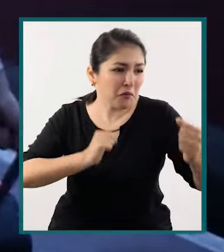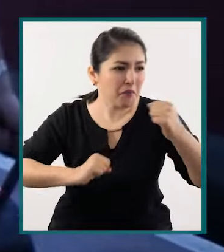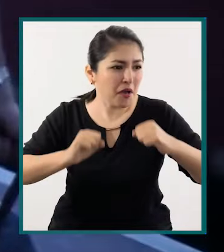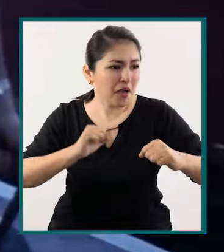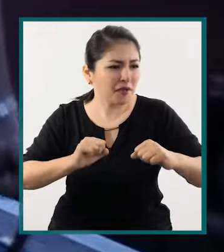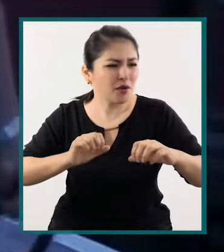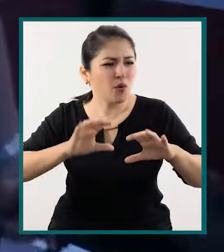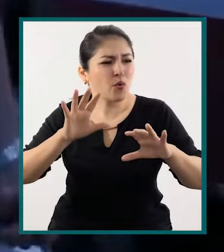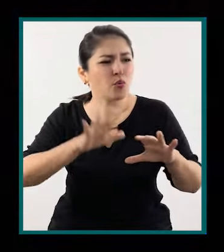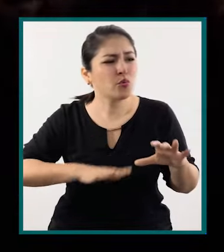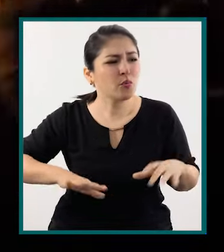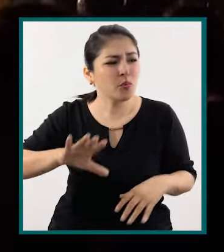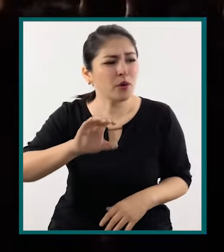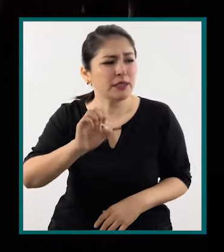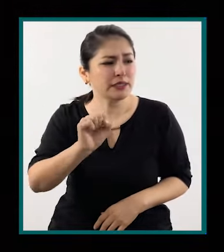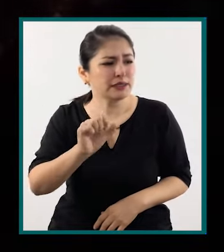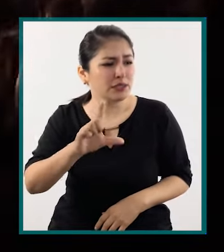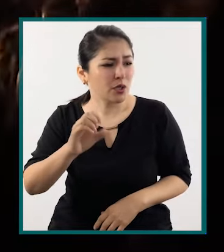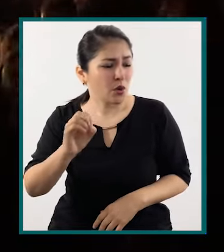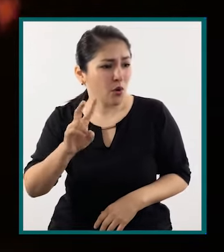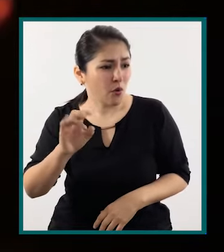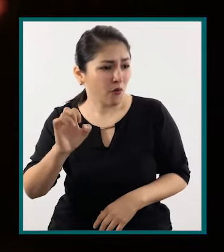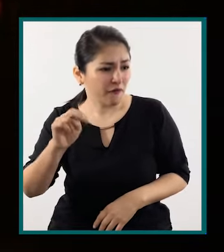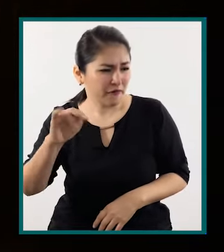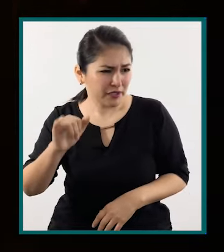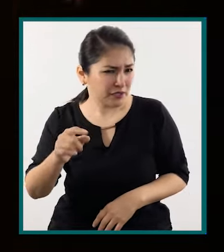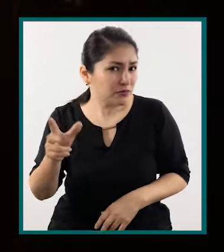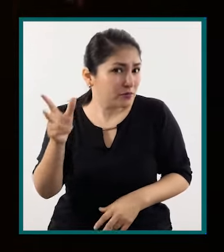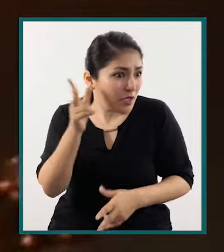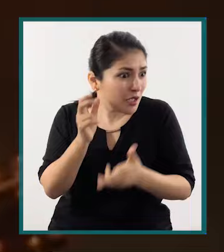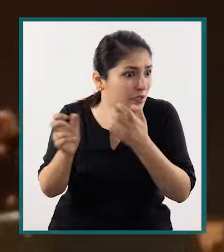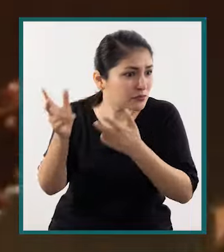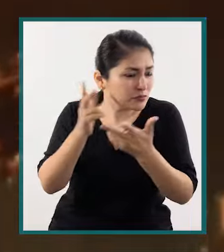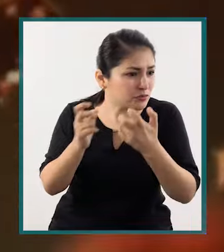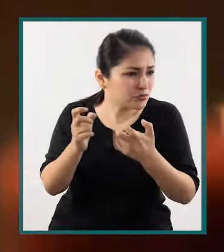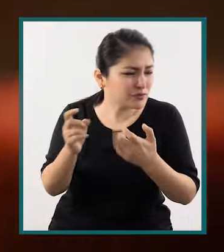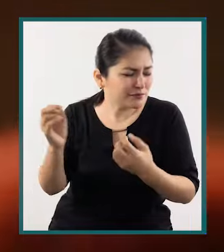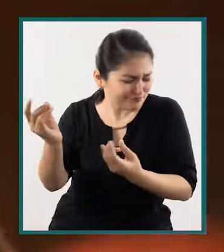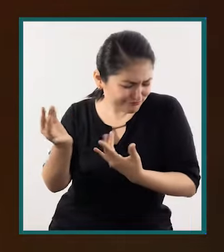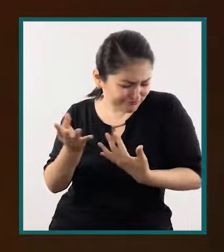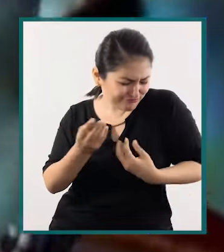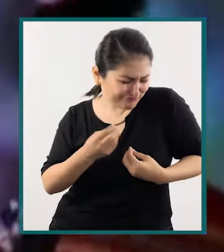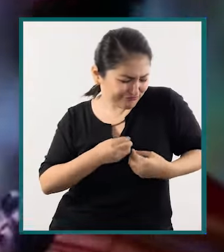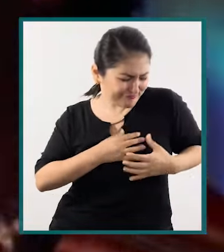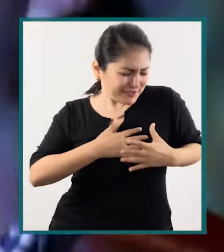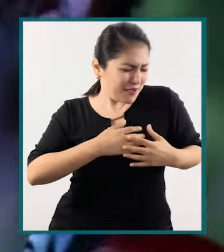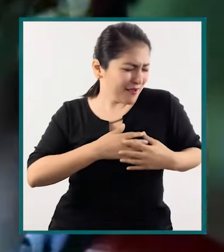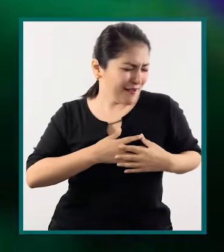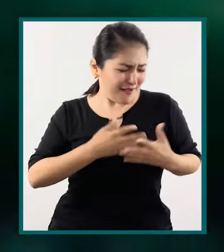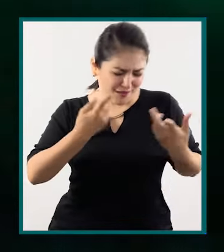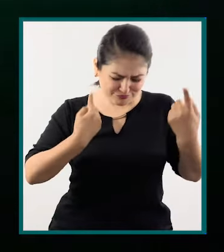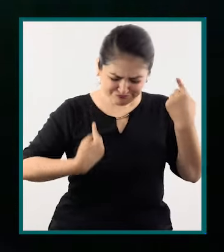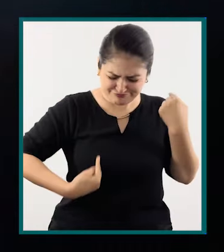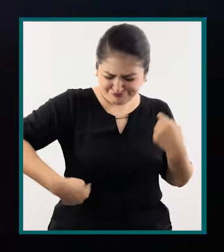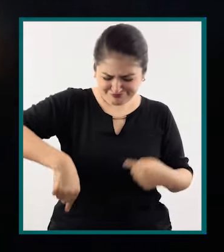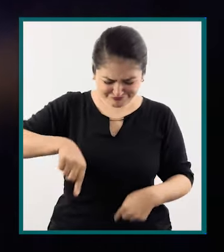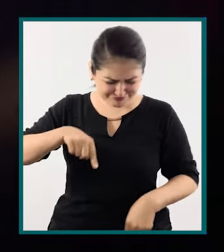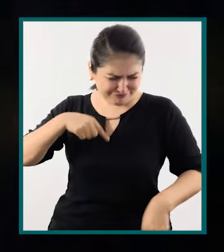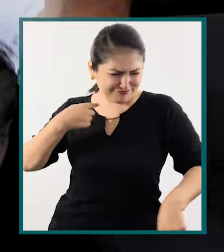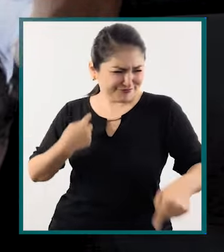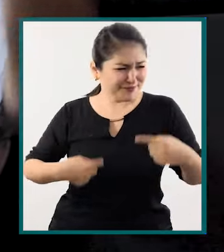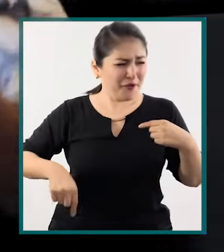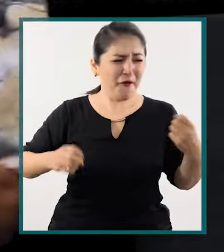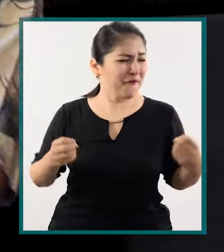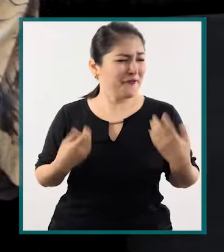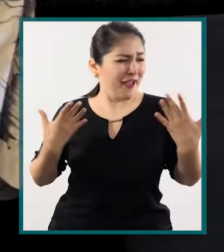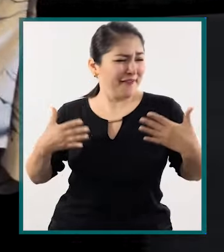Hemos llegado hasta Eslovenia, por ejemplo. Es algo extraordinario porque todo entra por los oídos y llega a su corazón, les fluye eso y se sienten